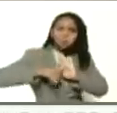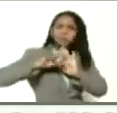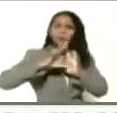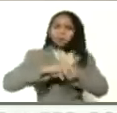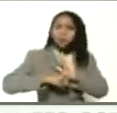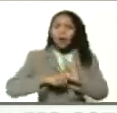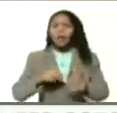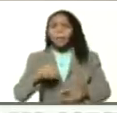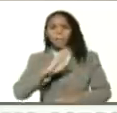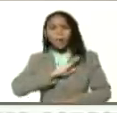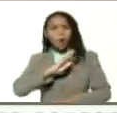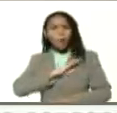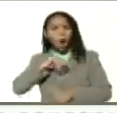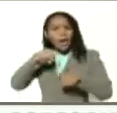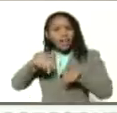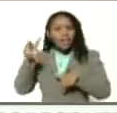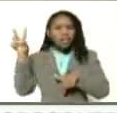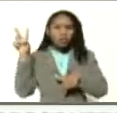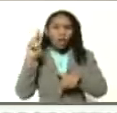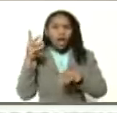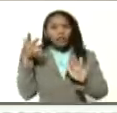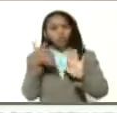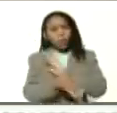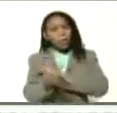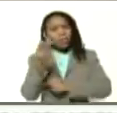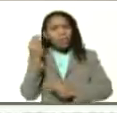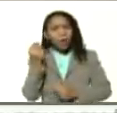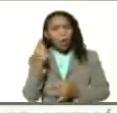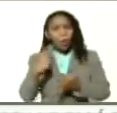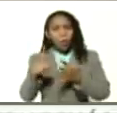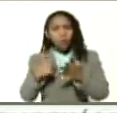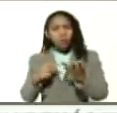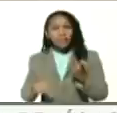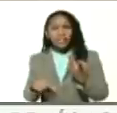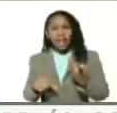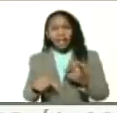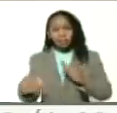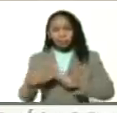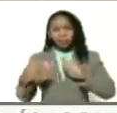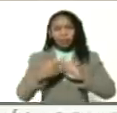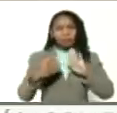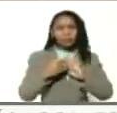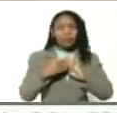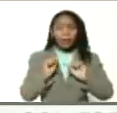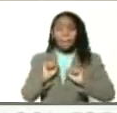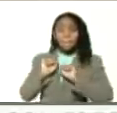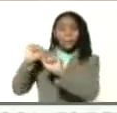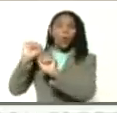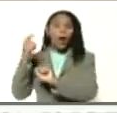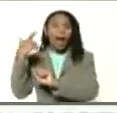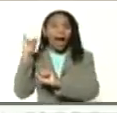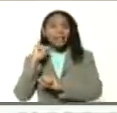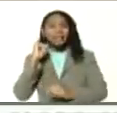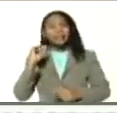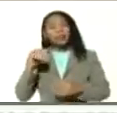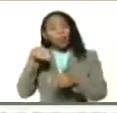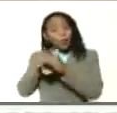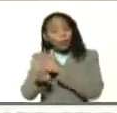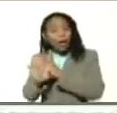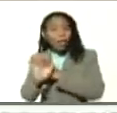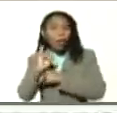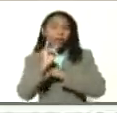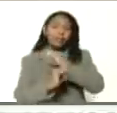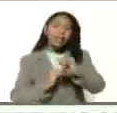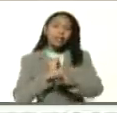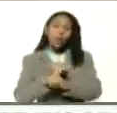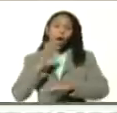el patrimonio del país, atentar contra la inmunidad que gozan las reservas internacionales, que es lo que